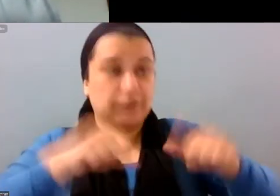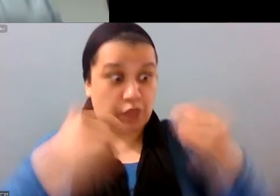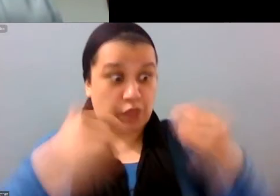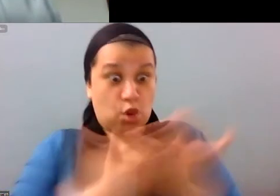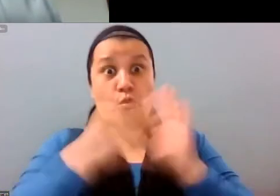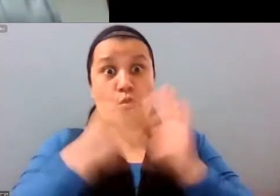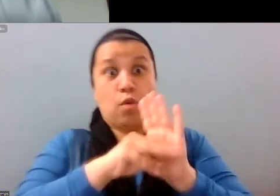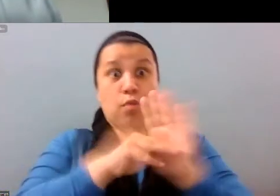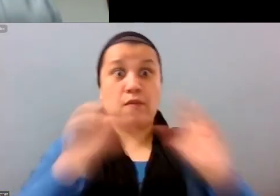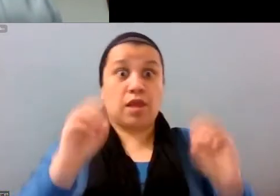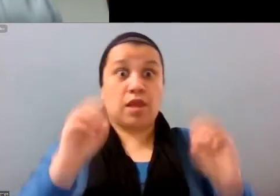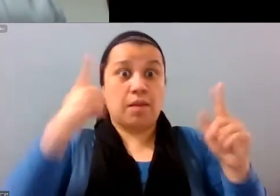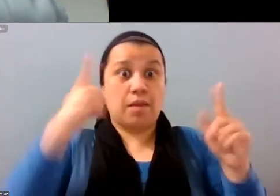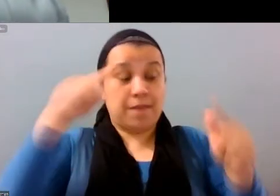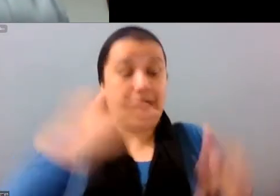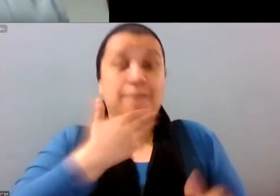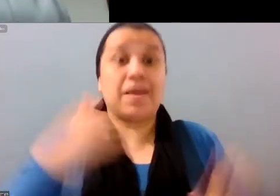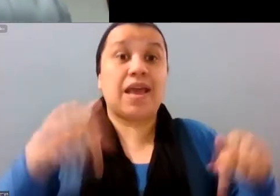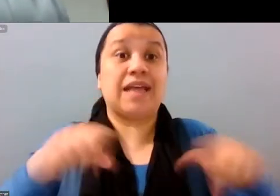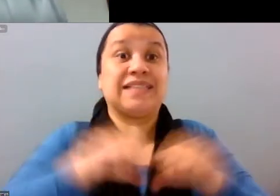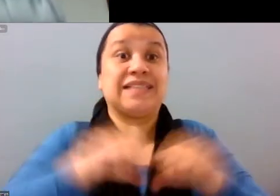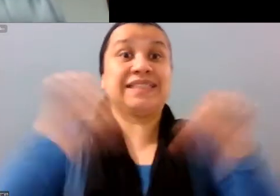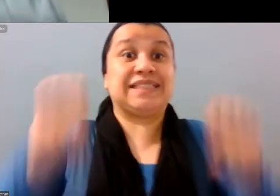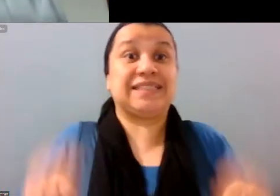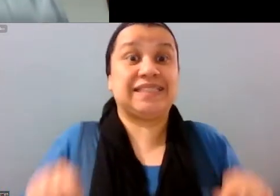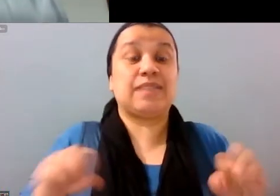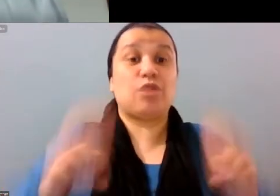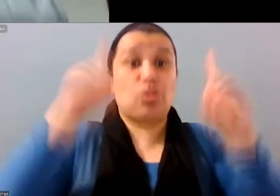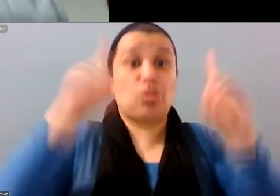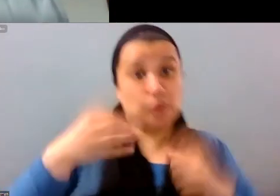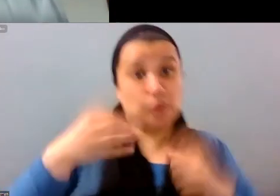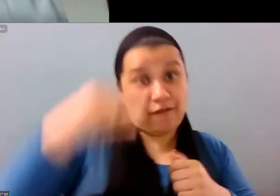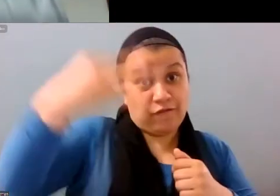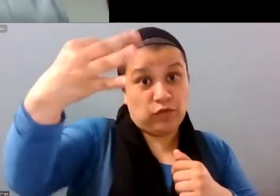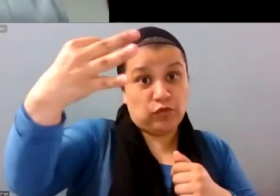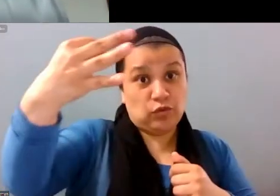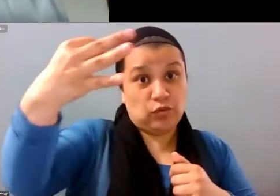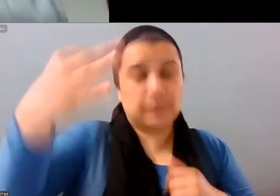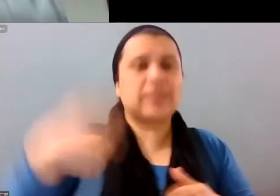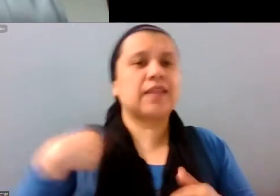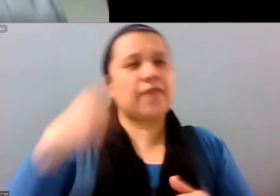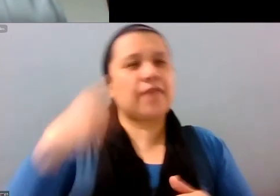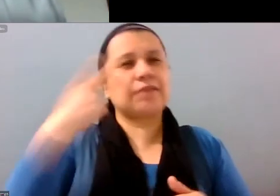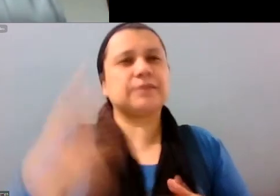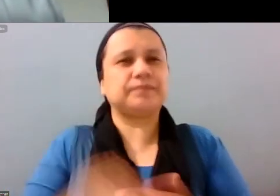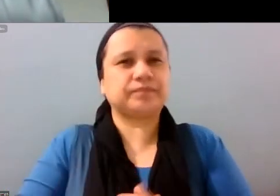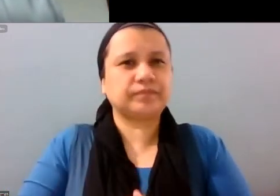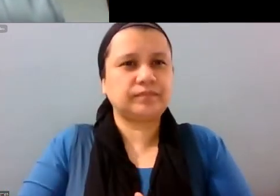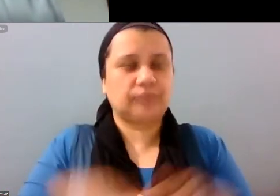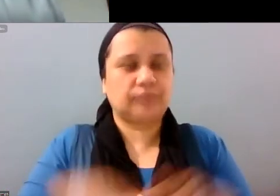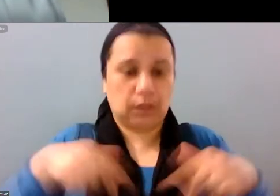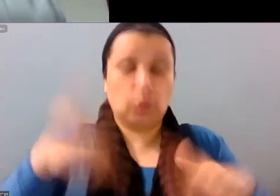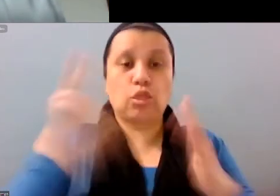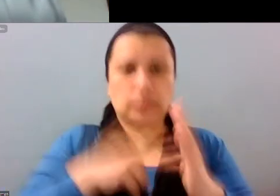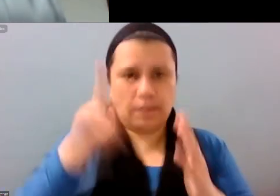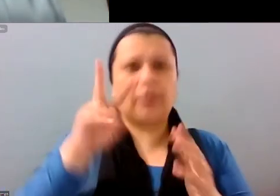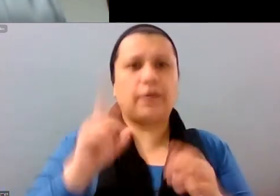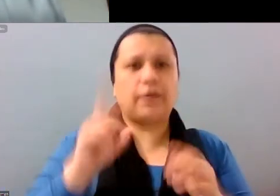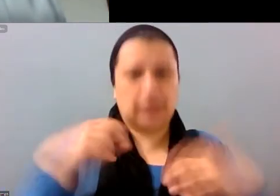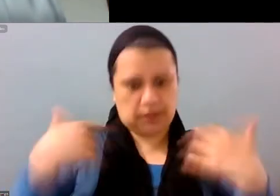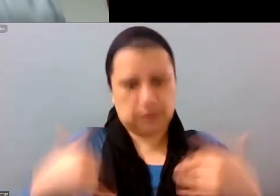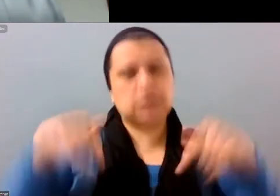a mejorar el sistema educativo del futuro tenemos que ver que por más que este fue el 2020 el que nos puso ante esta